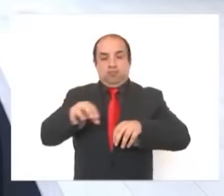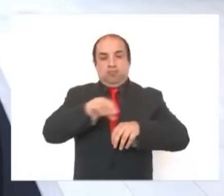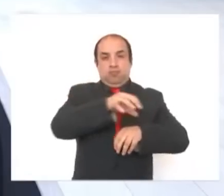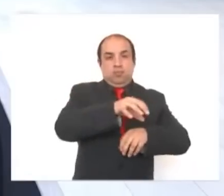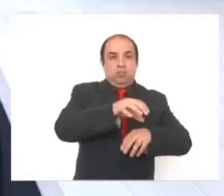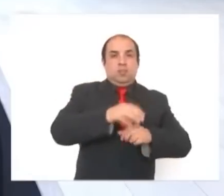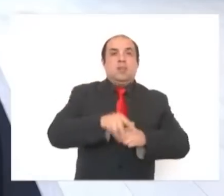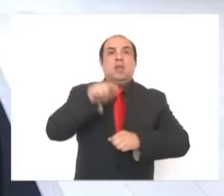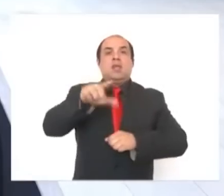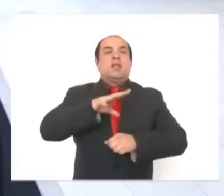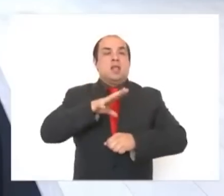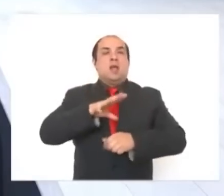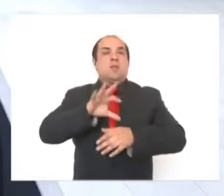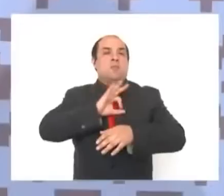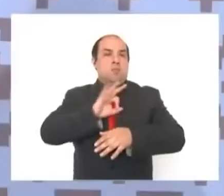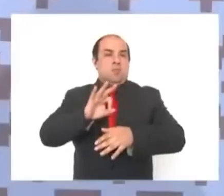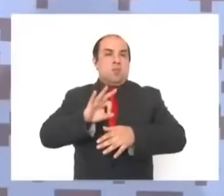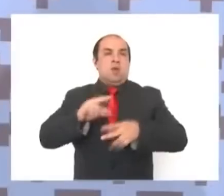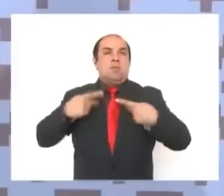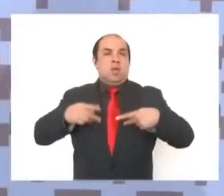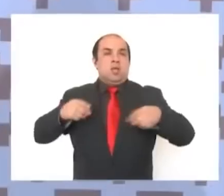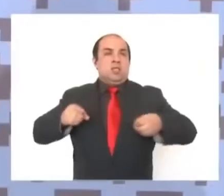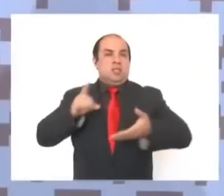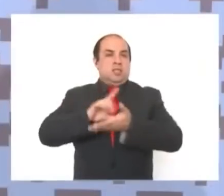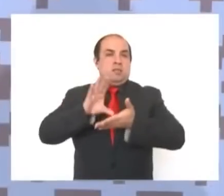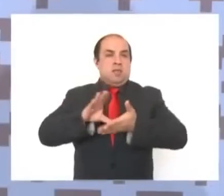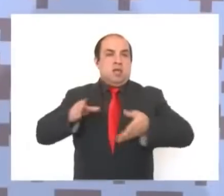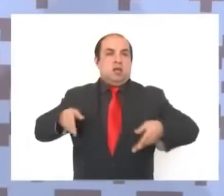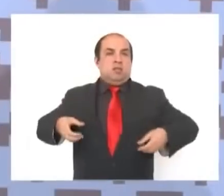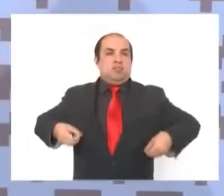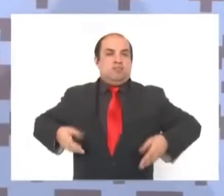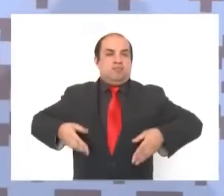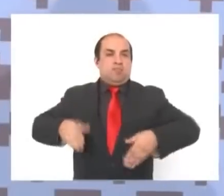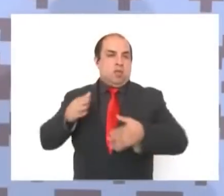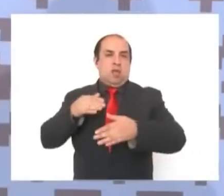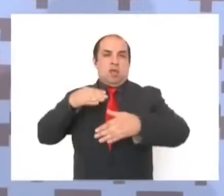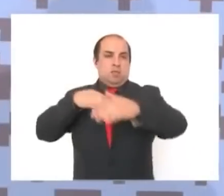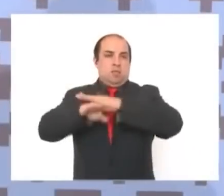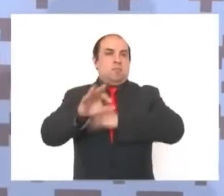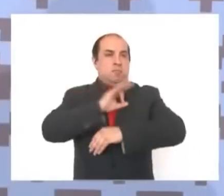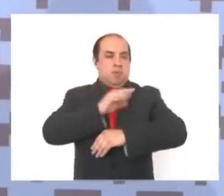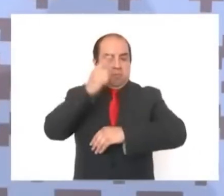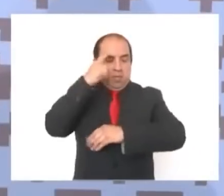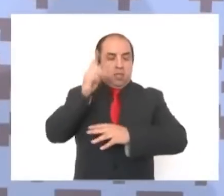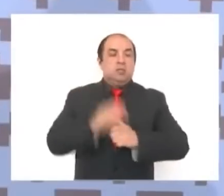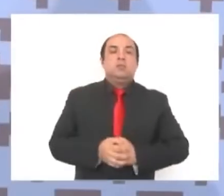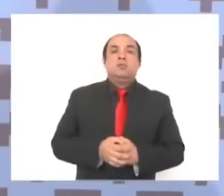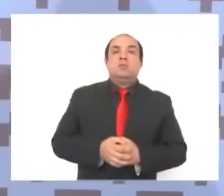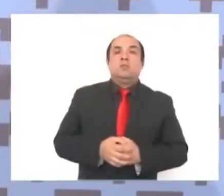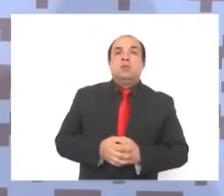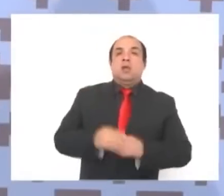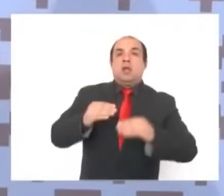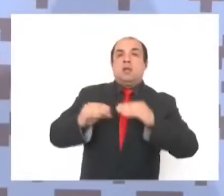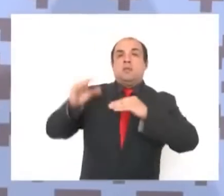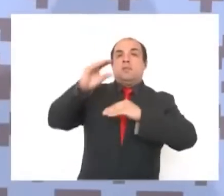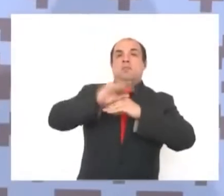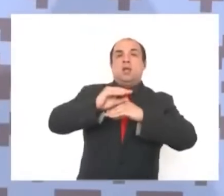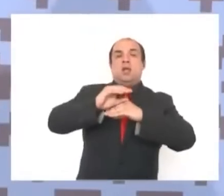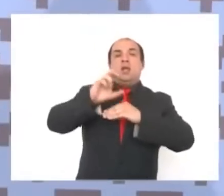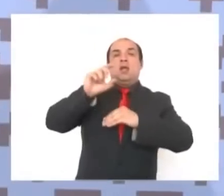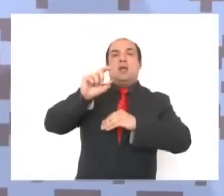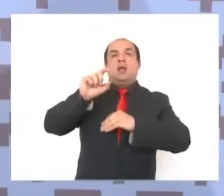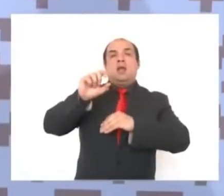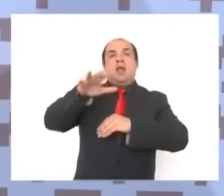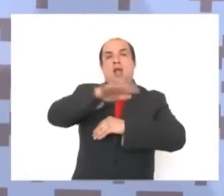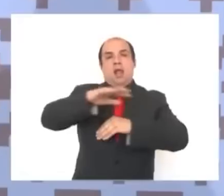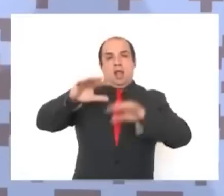para personas con discapacidad. En el primer nivel tenemos la sala de cómputo, 22 aulas y en el segundo nivel